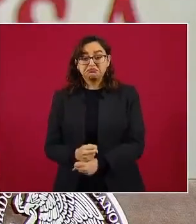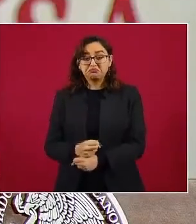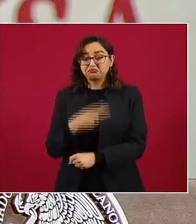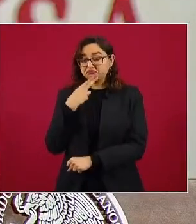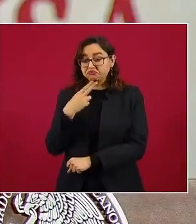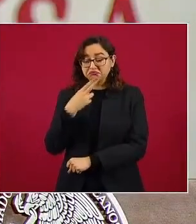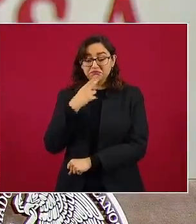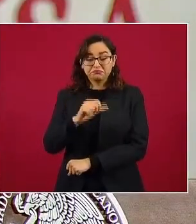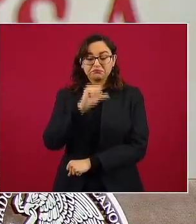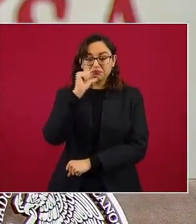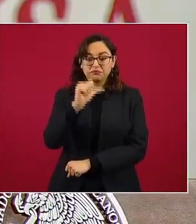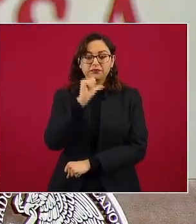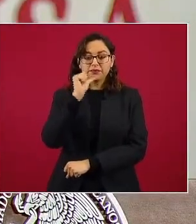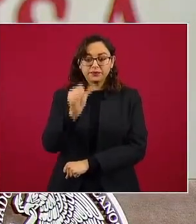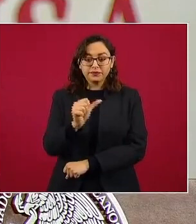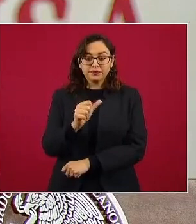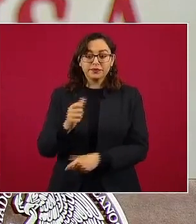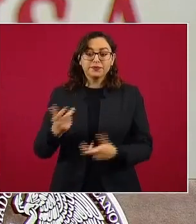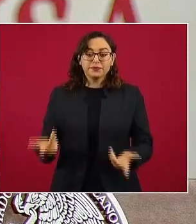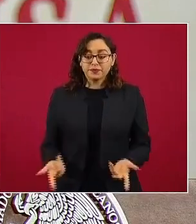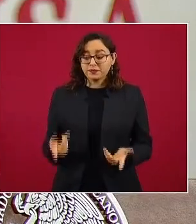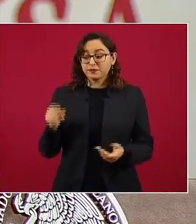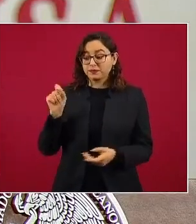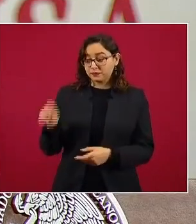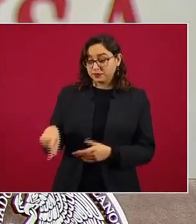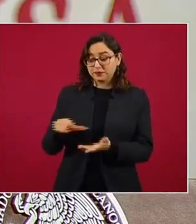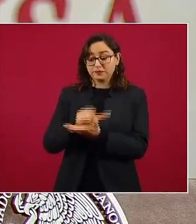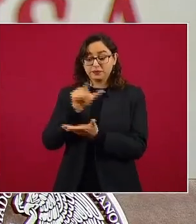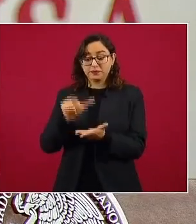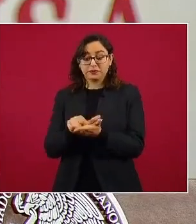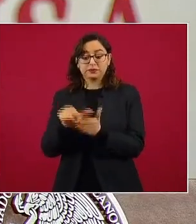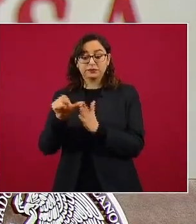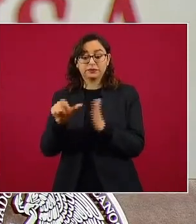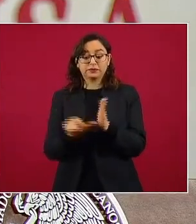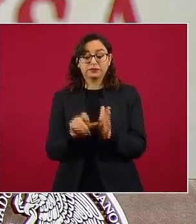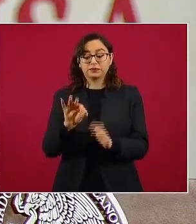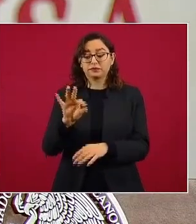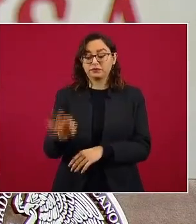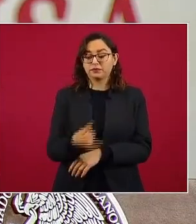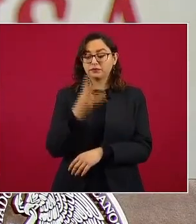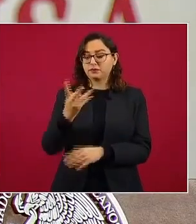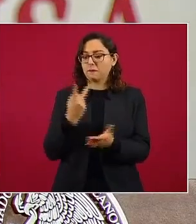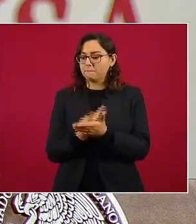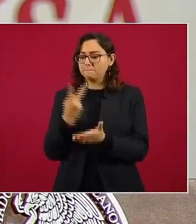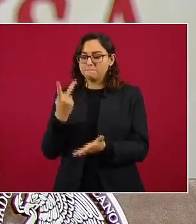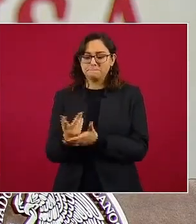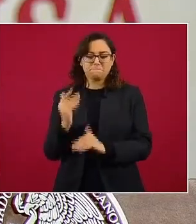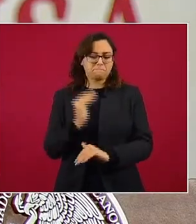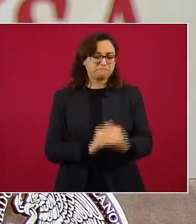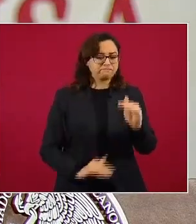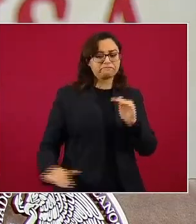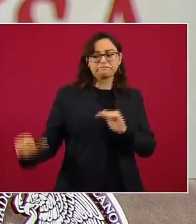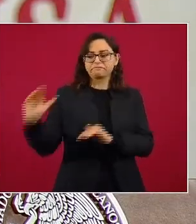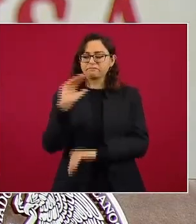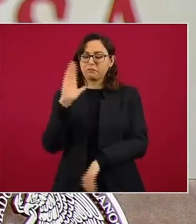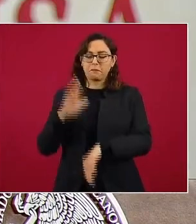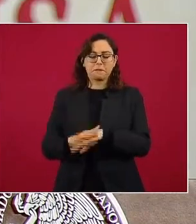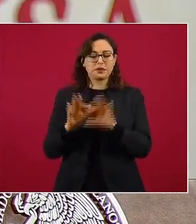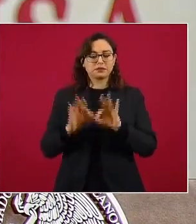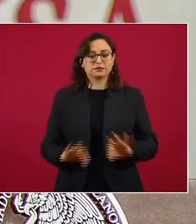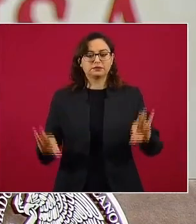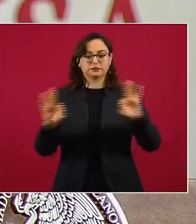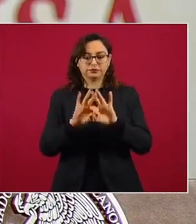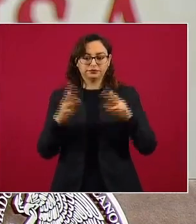que, como lo dice el artículo 34 de esta ley, es la más alta presea que otorgan los Estados Unidos mexicanos a sus